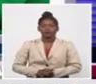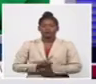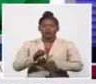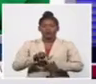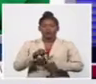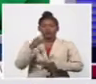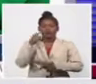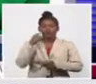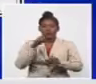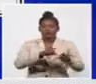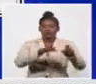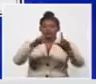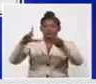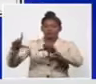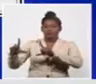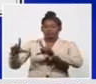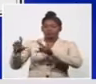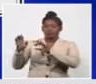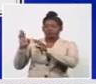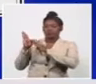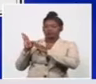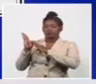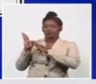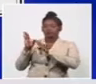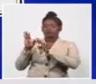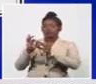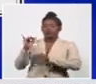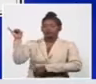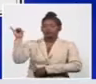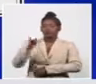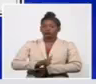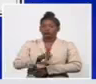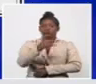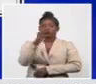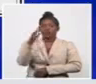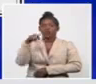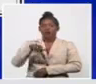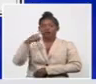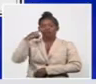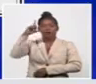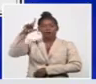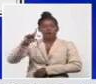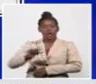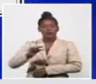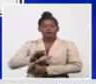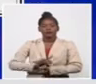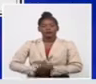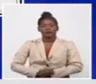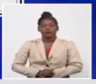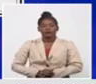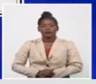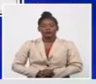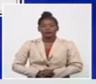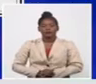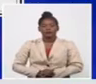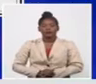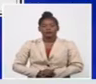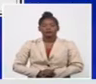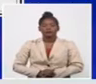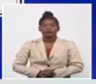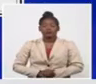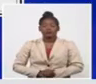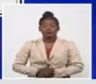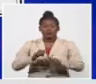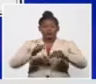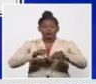el gráfico, bueno, pues los importados se han ido disminuyendo. Cada vez los autóctonos, un